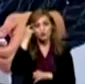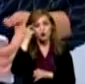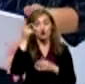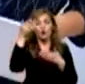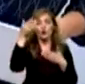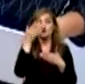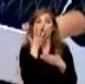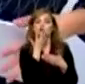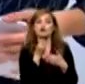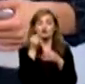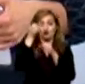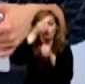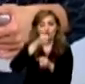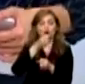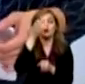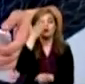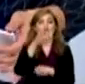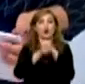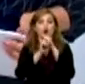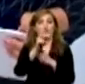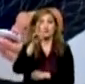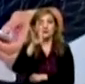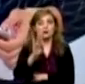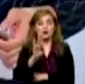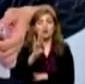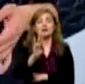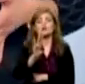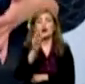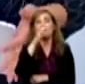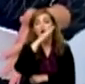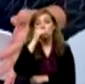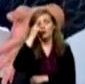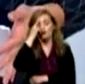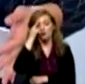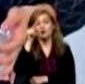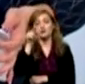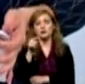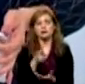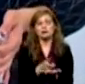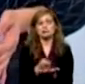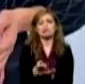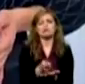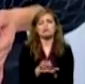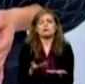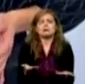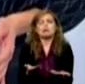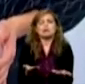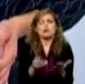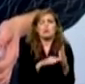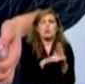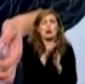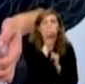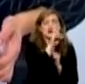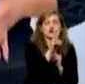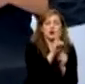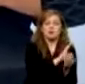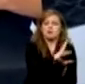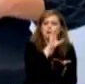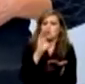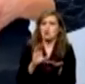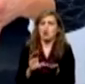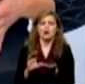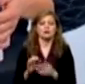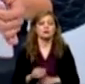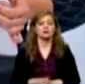Eloy Alfaro, fundado en 2017 por Rafael Correa, no solo se nutrieron del dinero que llegó desde Bandes de Venezuela. El